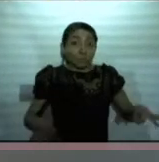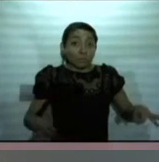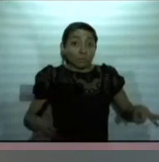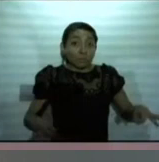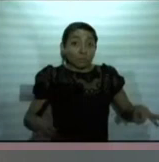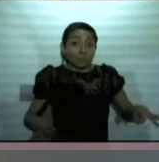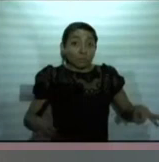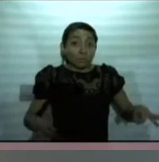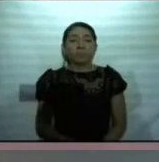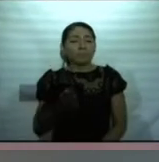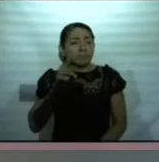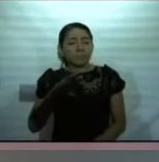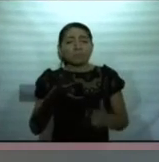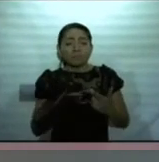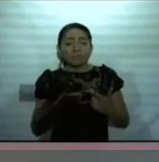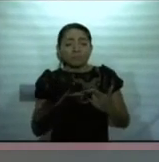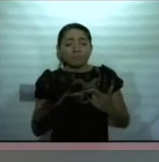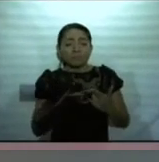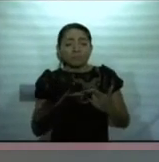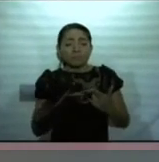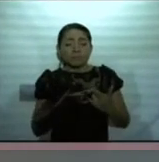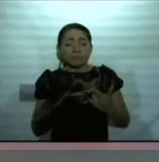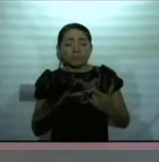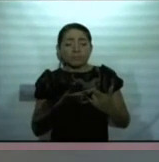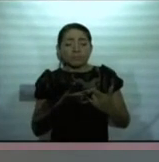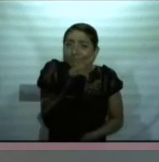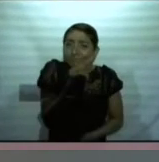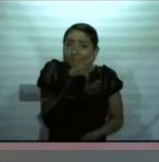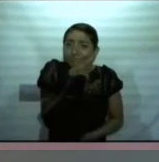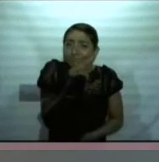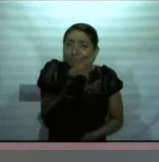En los libros de historia debería decir.